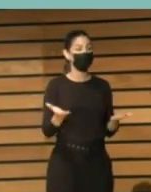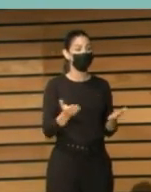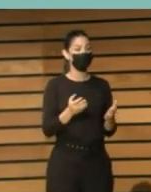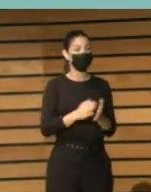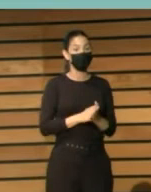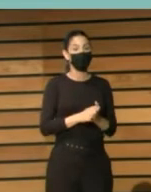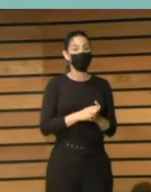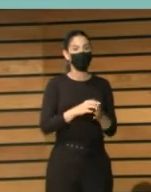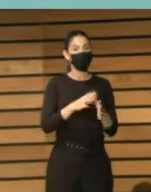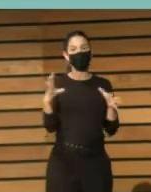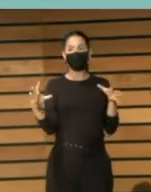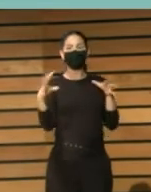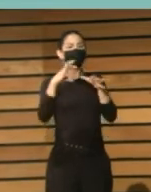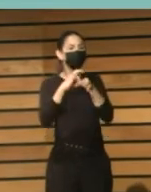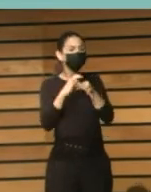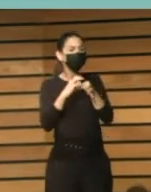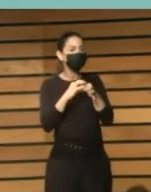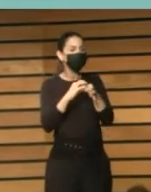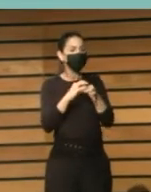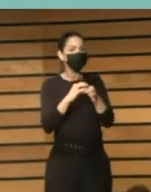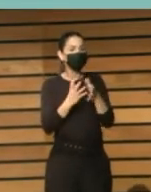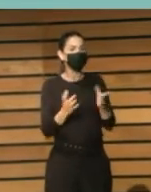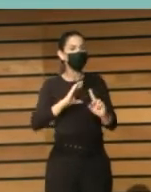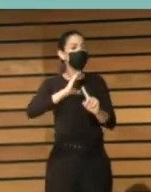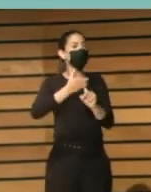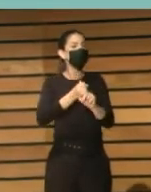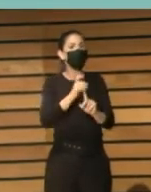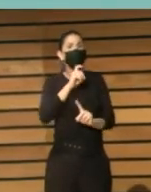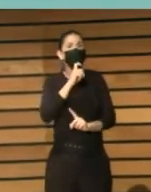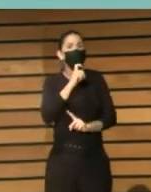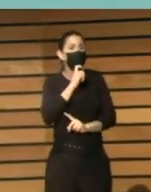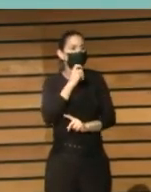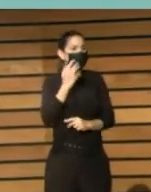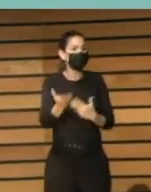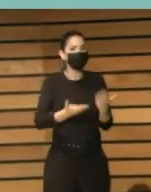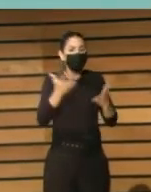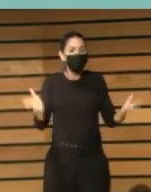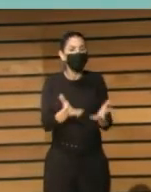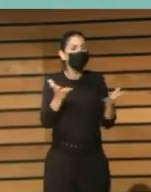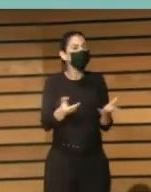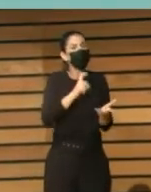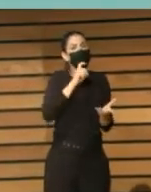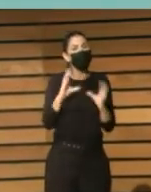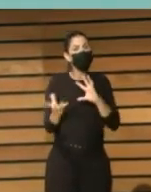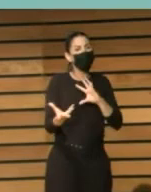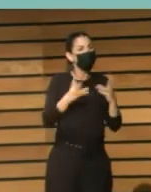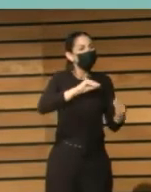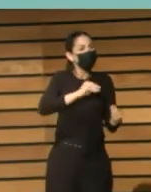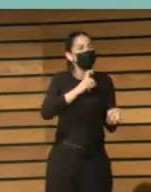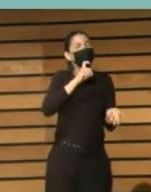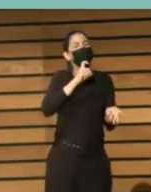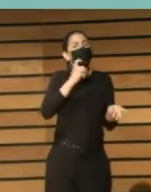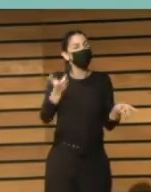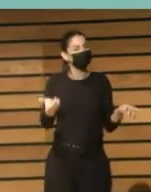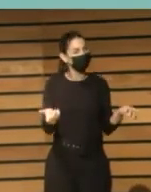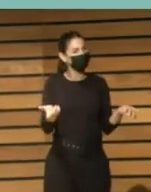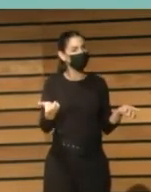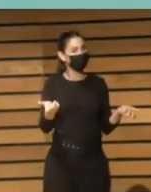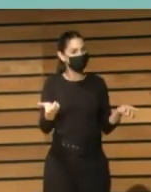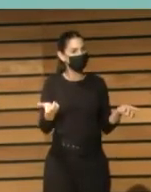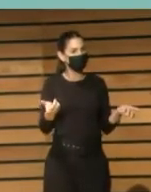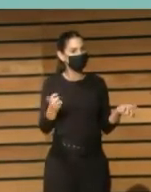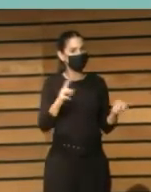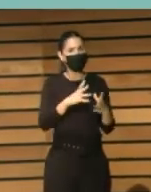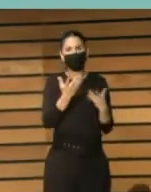acciones. Por eso, ¿cómo pueden las bibliotecas empezar a promover esos cambios? ¿Qué escollos deberían de salvar,